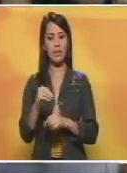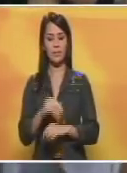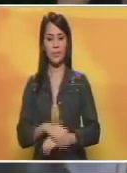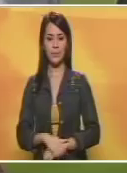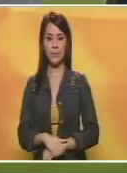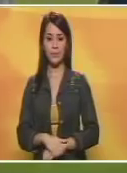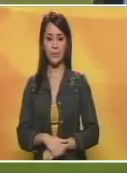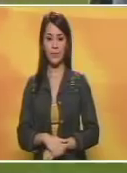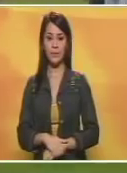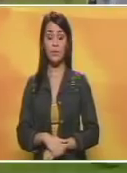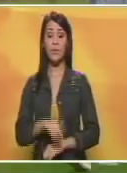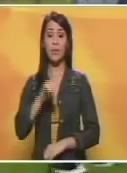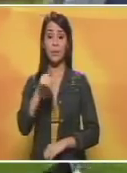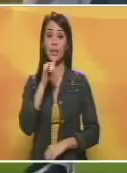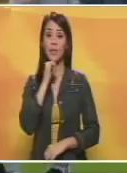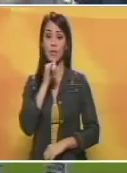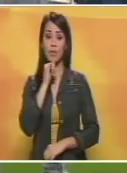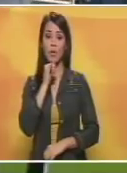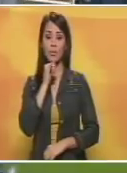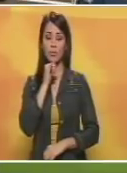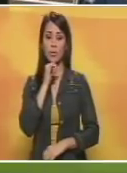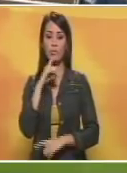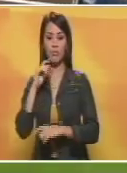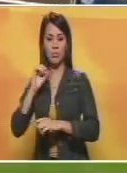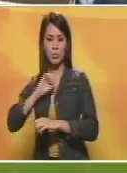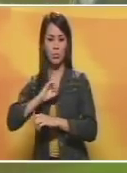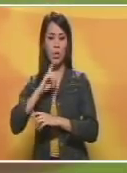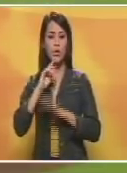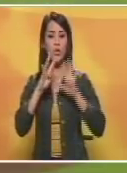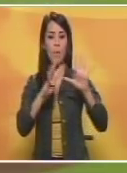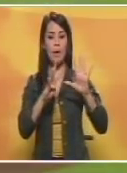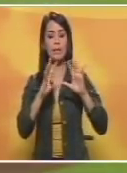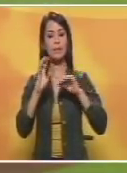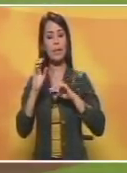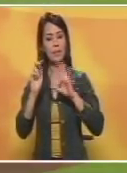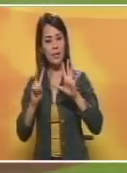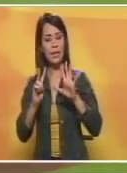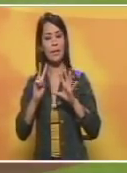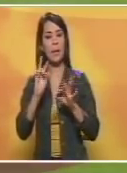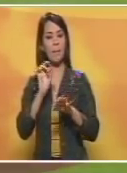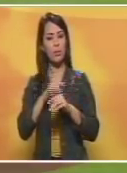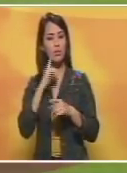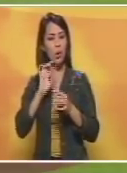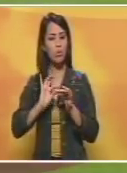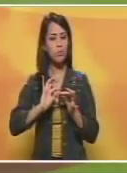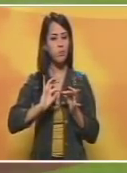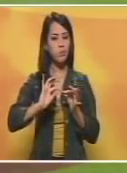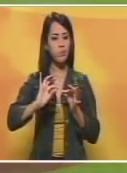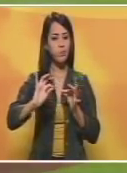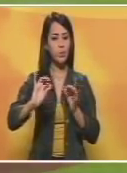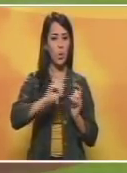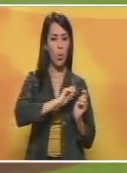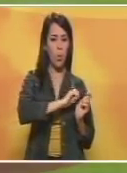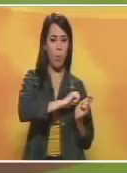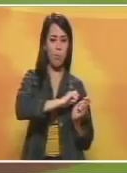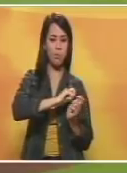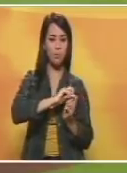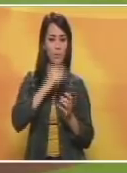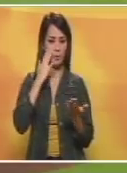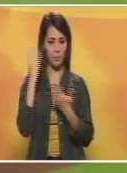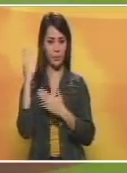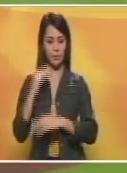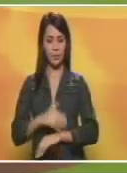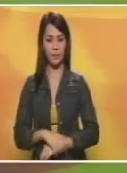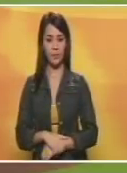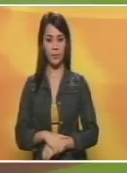marx cabe destacar además el lanzamiento fue de 97 puntos 5 millas por hora uno de los lanzamientos más potentes del